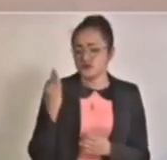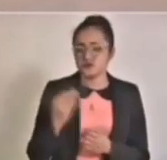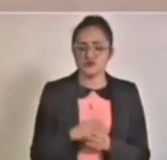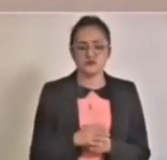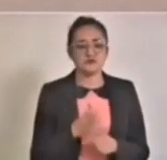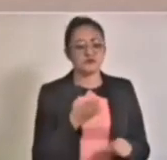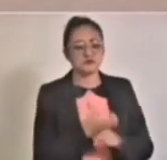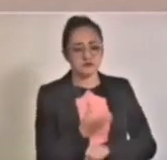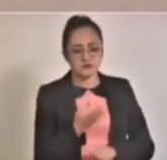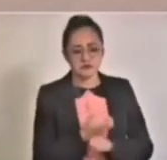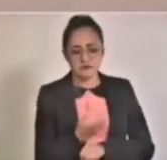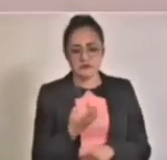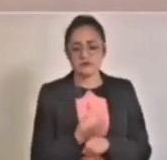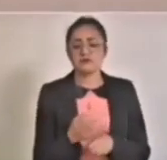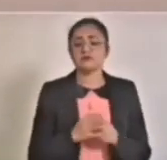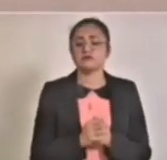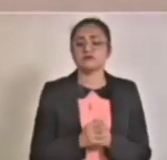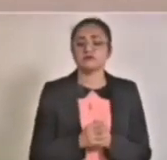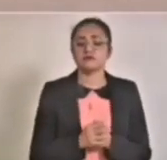Federación, Estado,